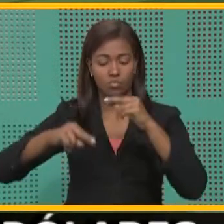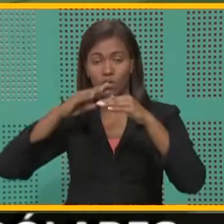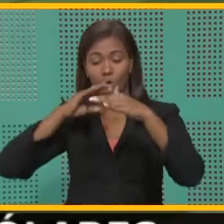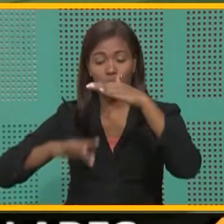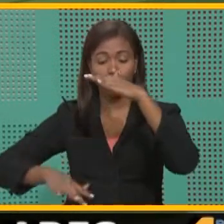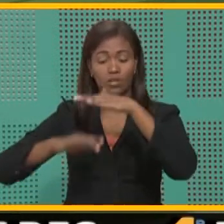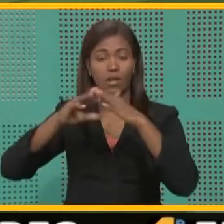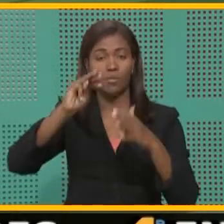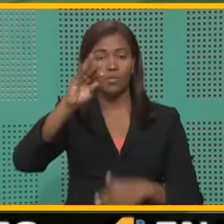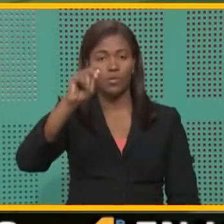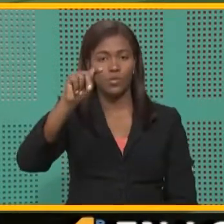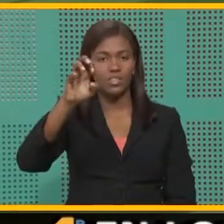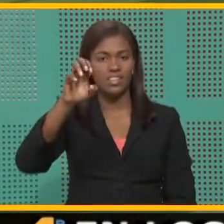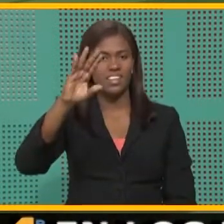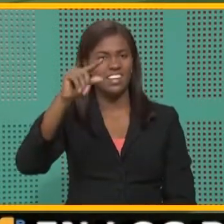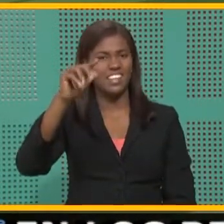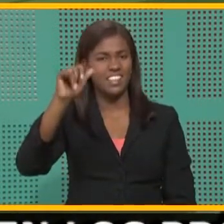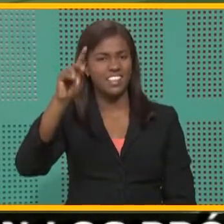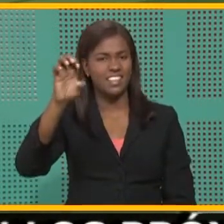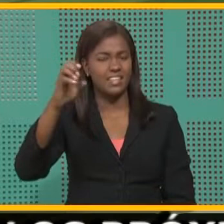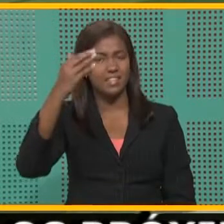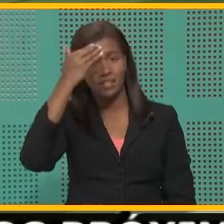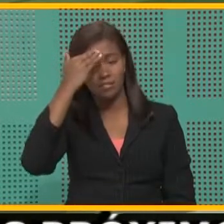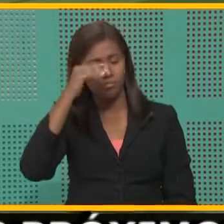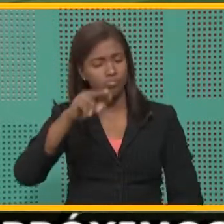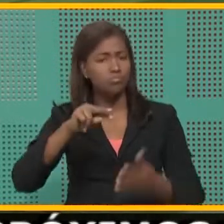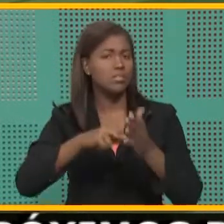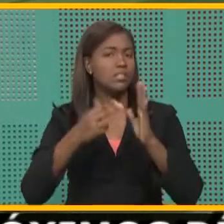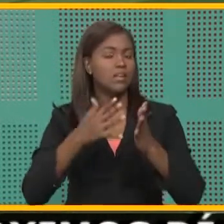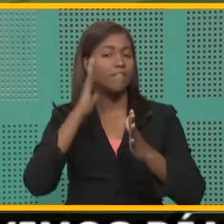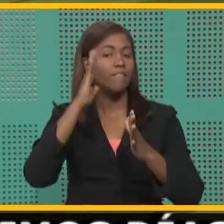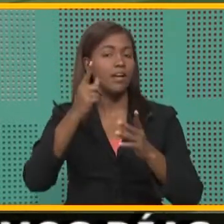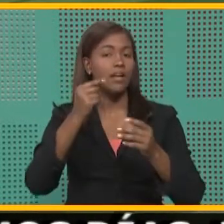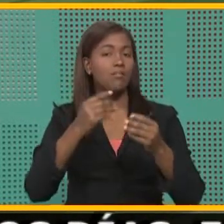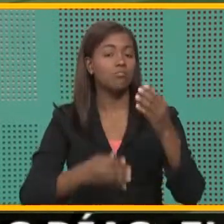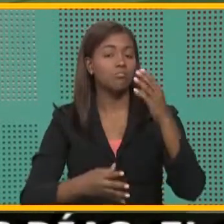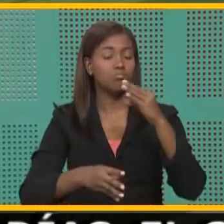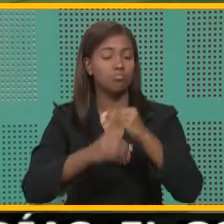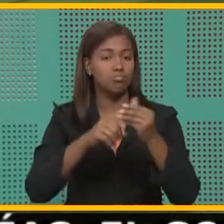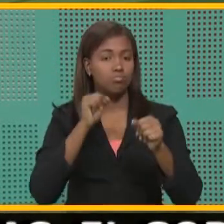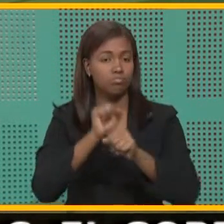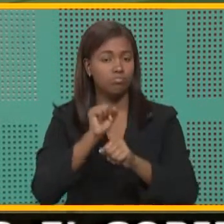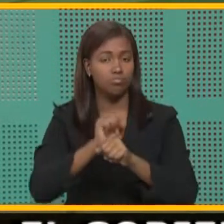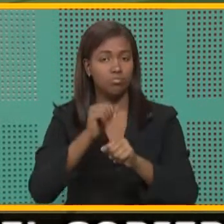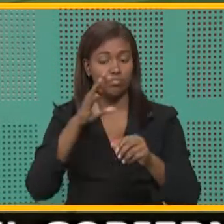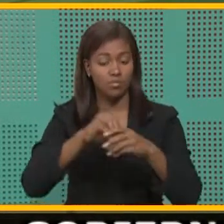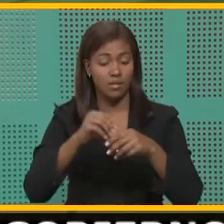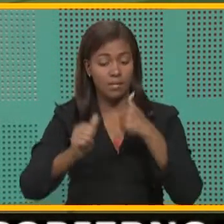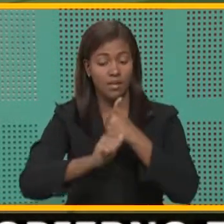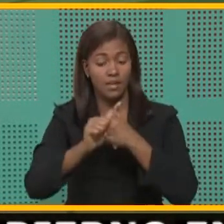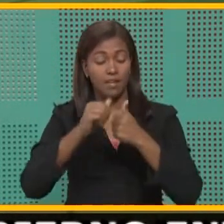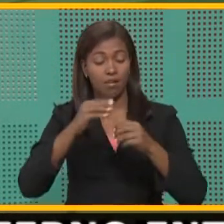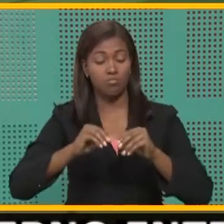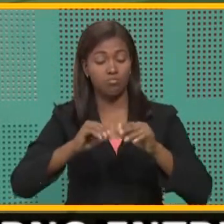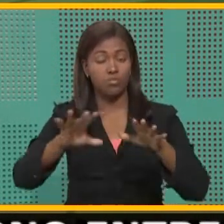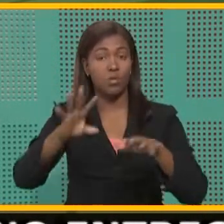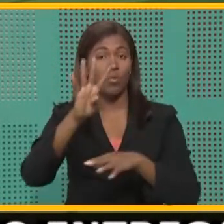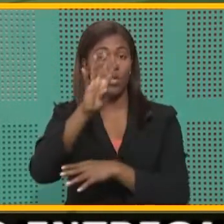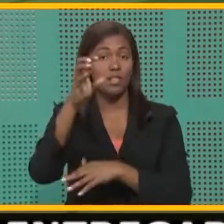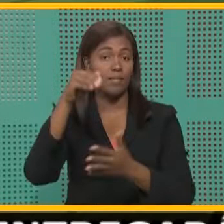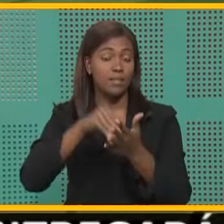lo que va a significar Monte Grande? Agregar a la producción bajo riego 400.000 tareas, que